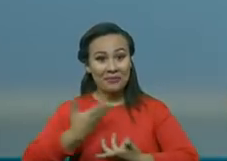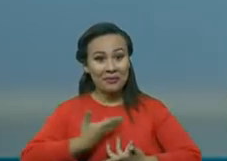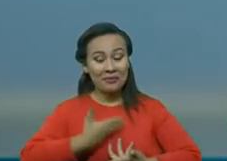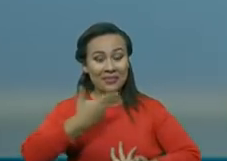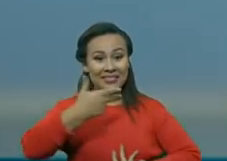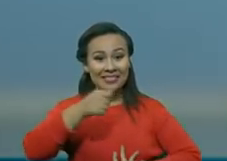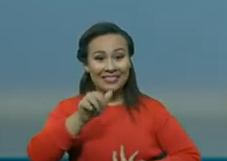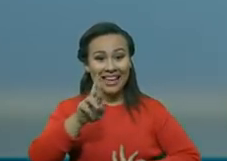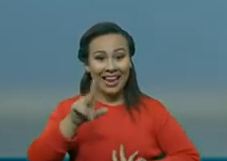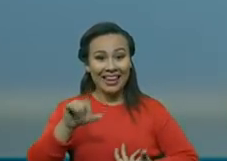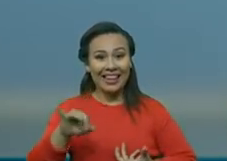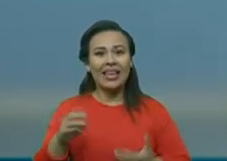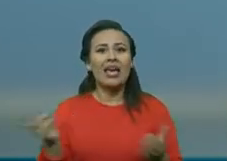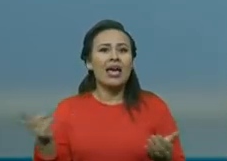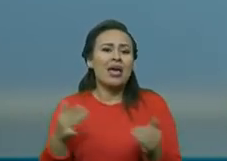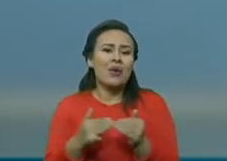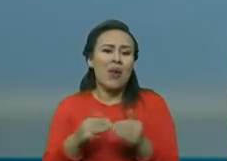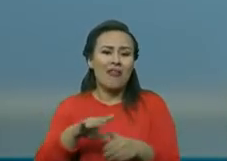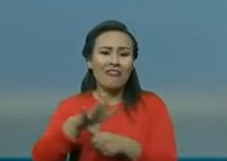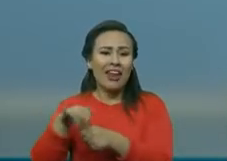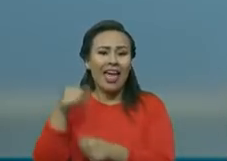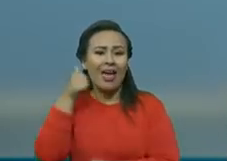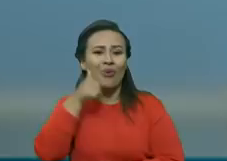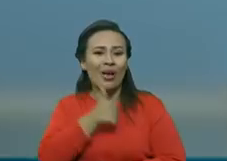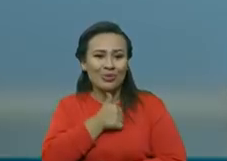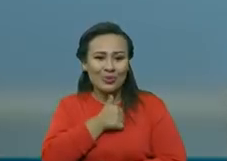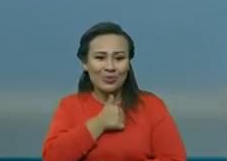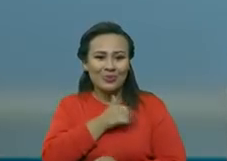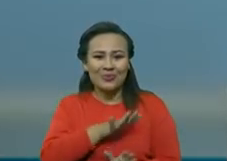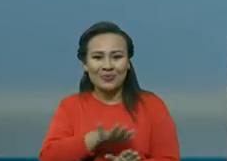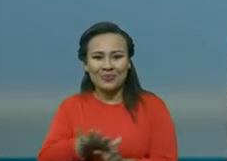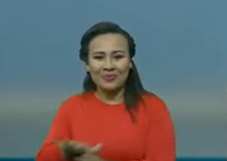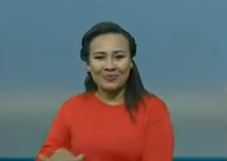noches. Una especie de feriado azul. Vamos con más información.